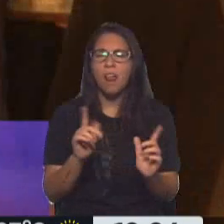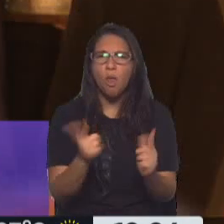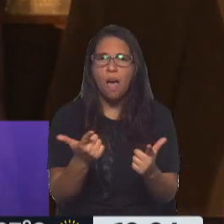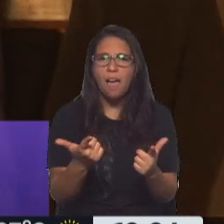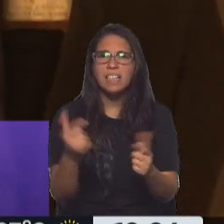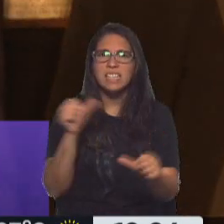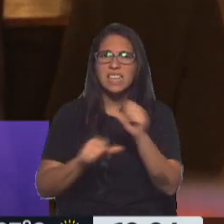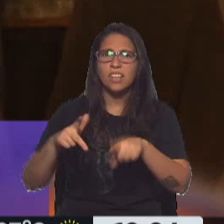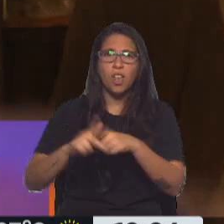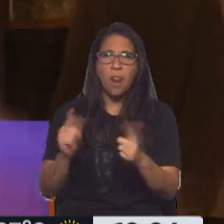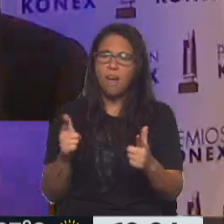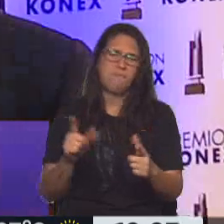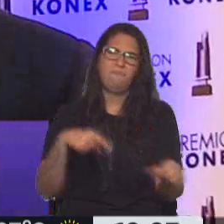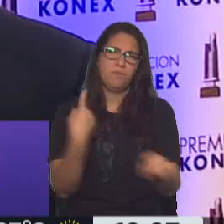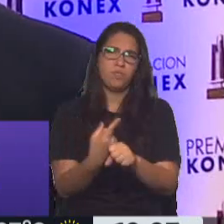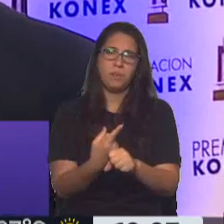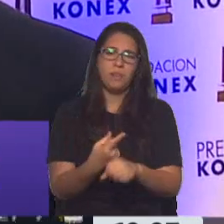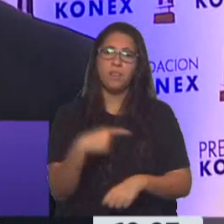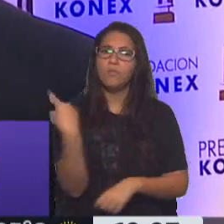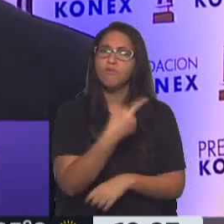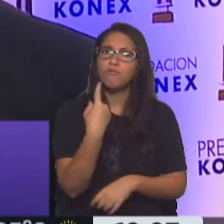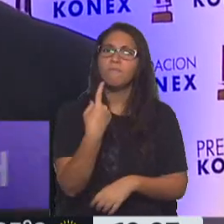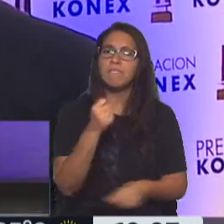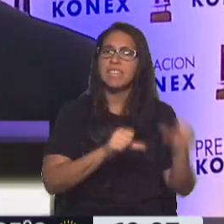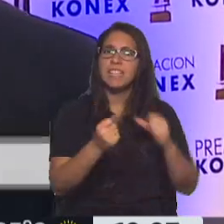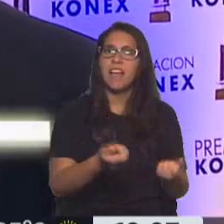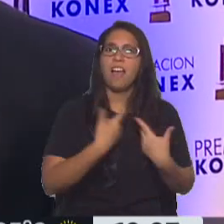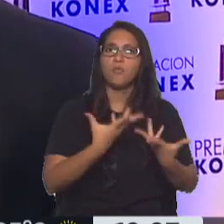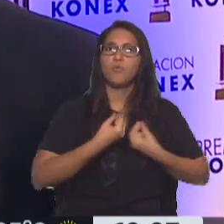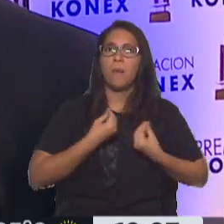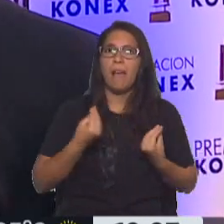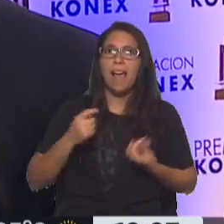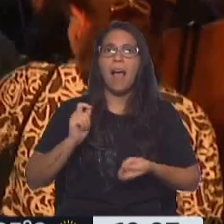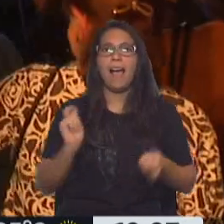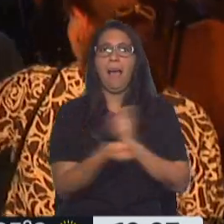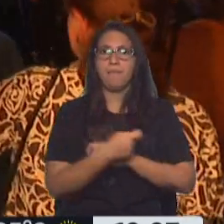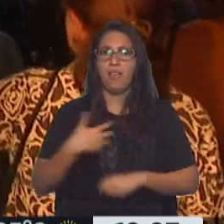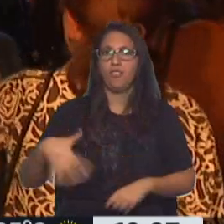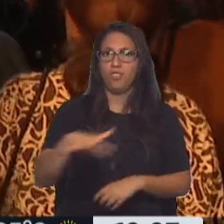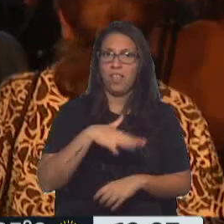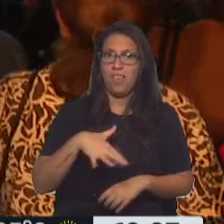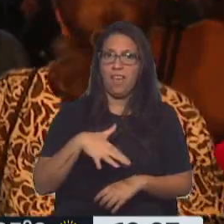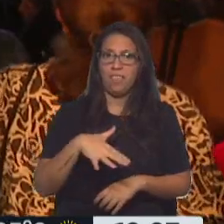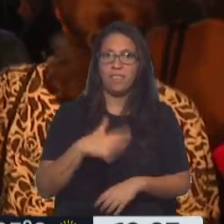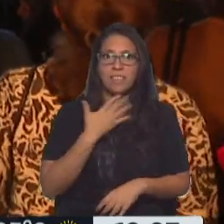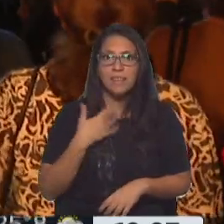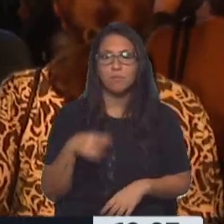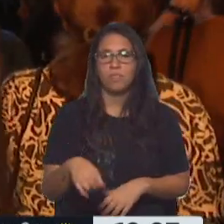no tenga ciencia y tecnología la ciencia nos ayuda a sobrevivir y a transformar la sociedad y lo que deseamos es transformar la